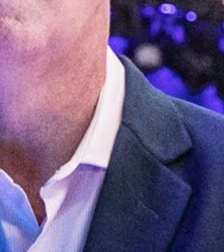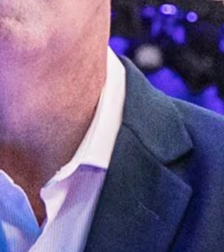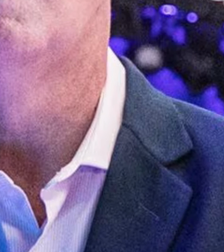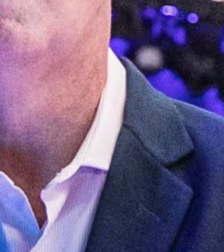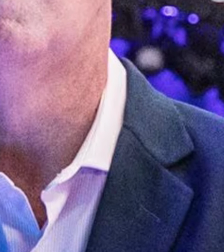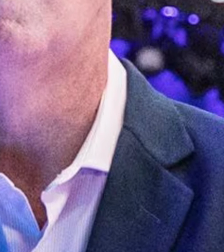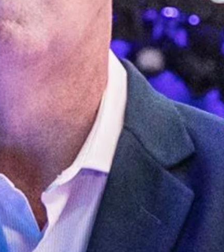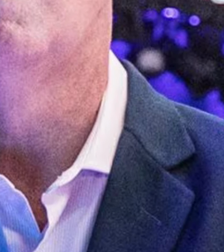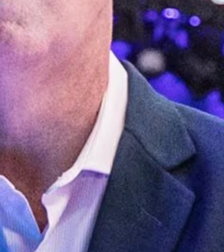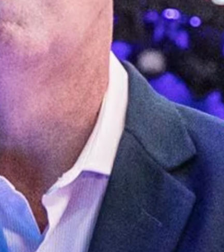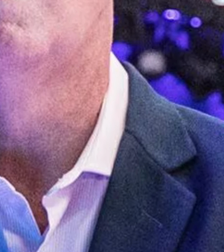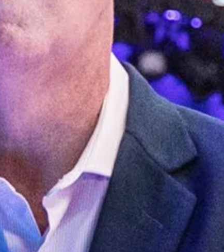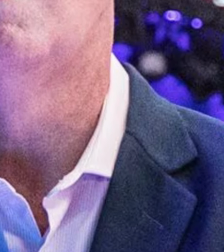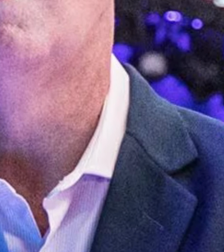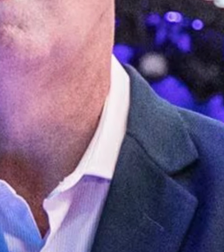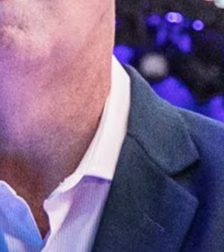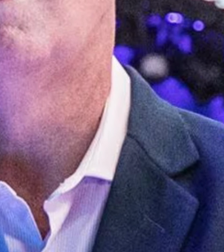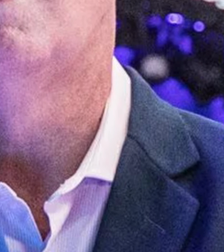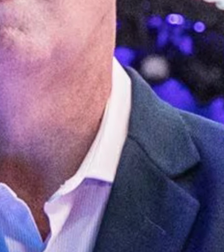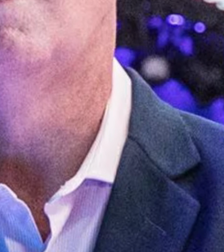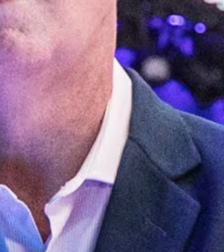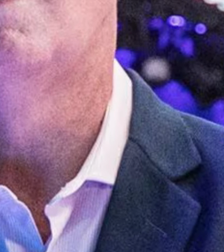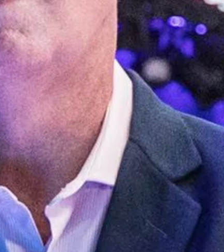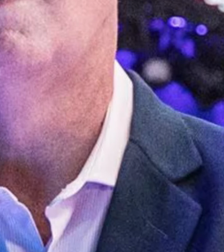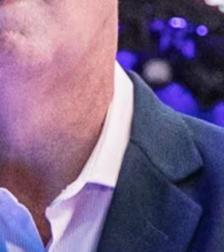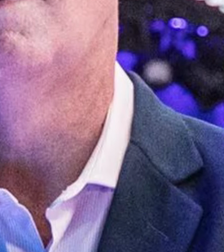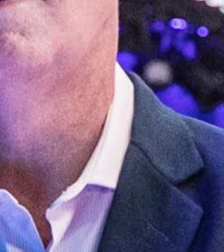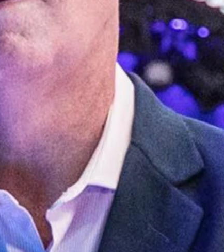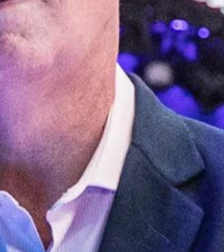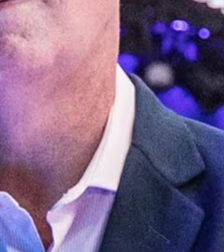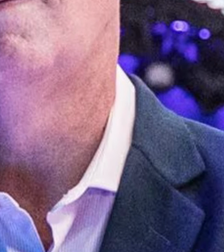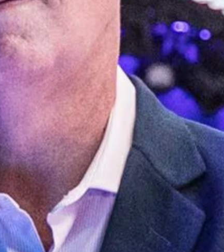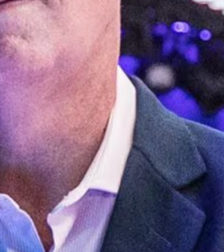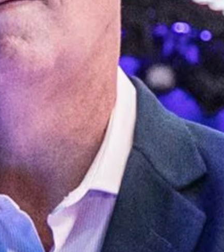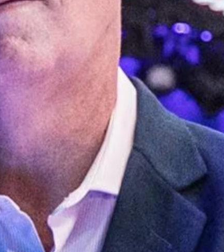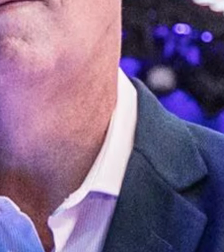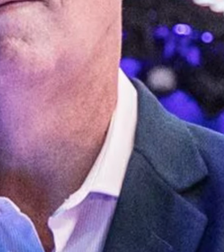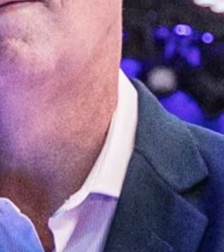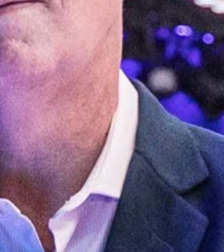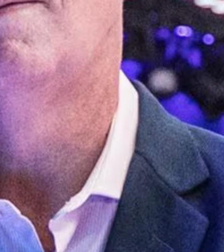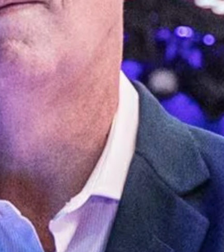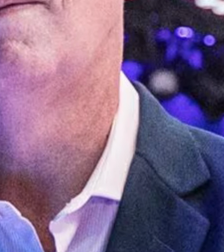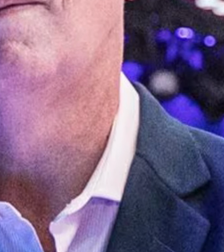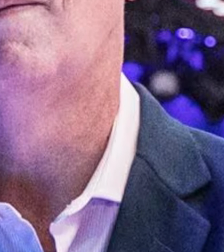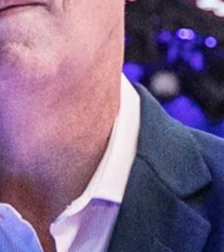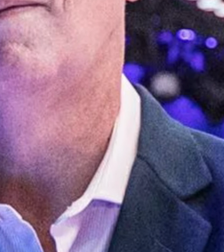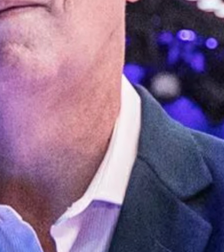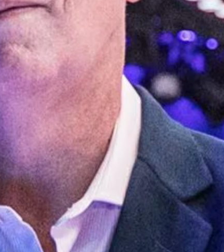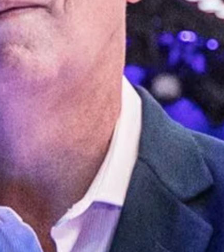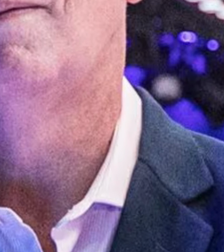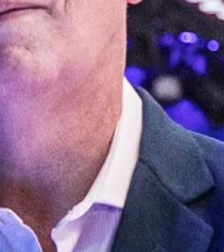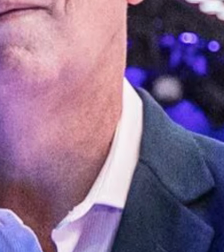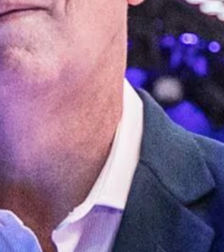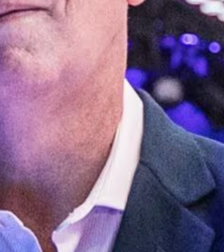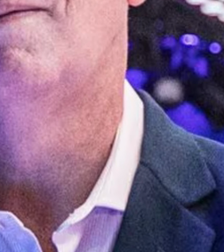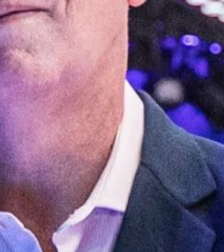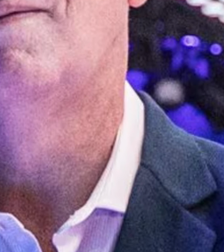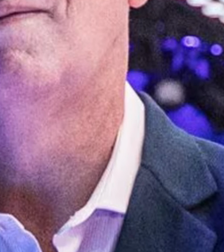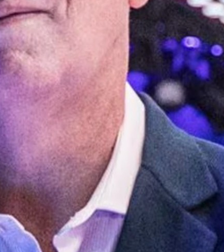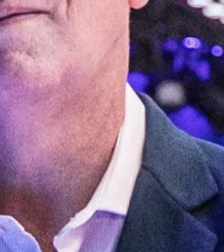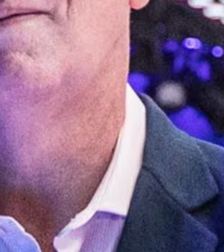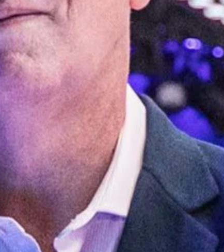la última línea de defensa de la civilización, la presidenta Claudia Sheinbaum Pardo lo tuvo que parar